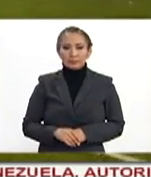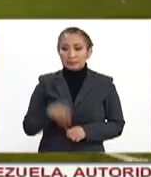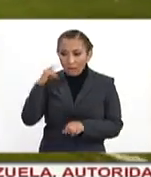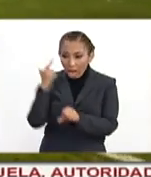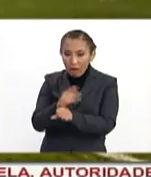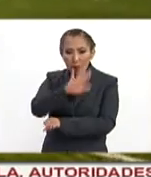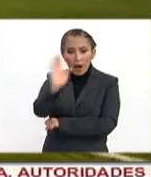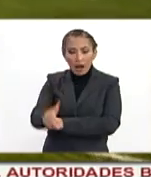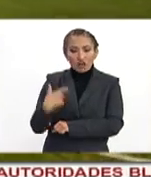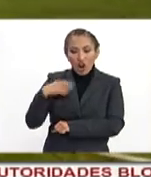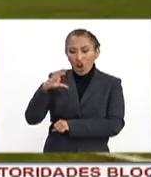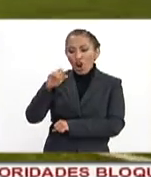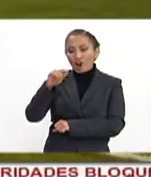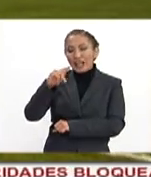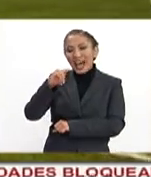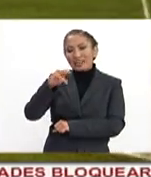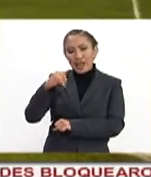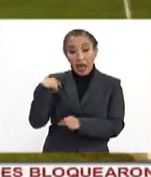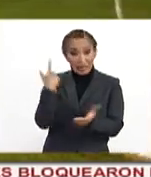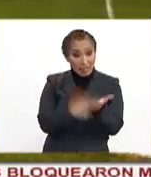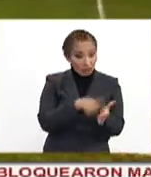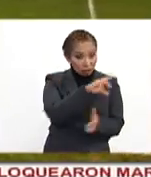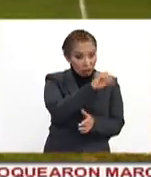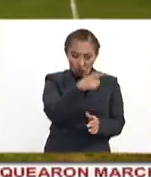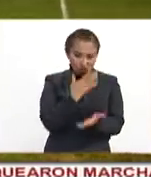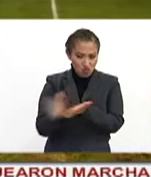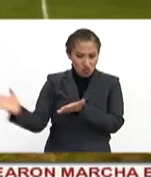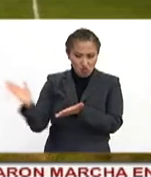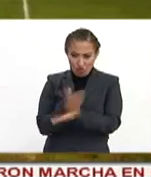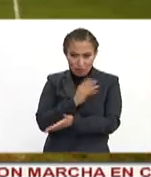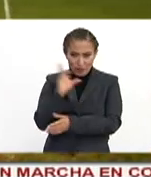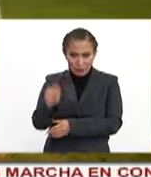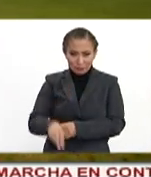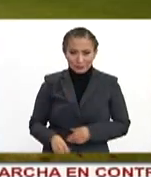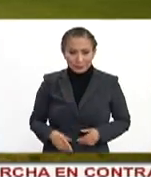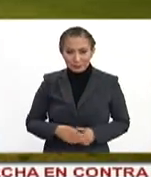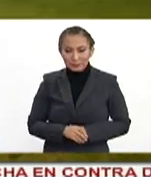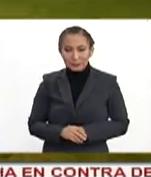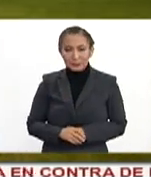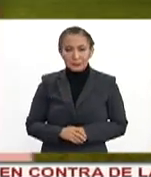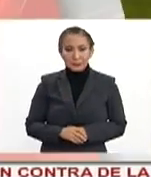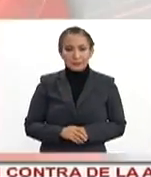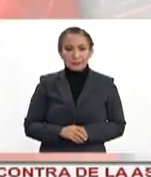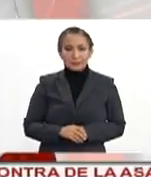Cuerpo encontrado en la colonia Cantera no está en las instalaciones de Ciudad Universitaria.